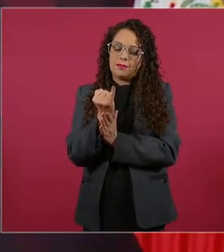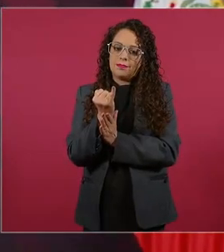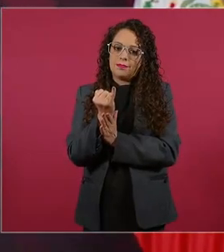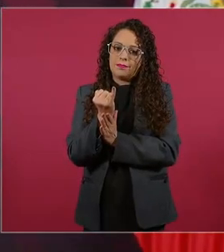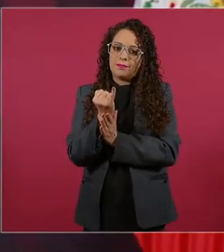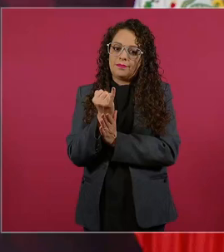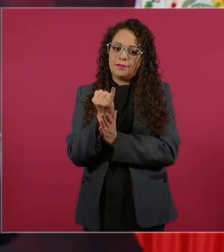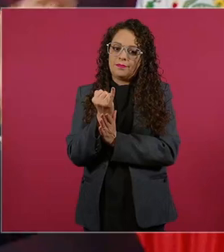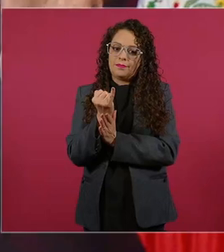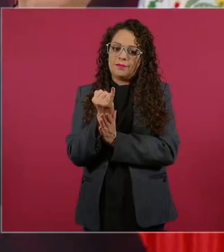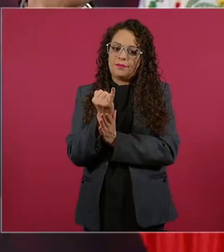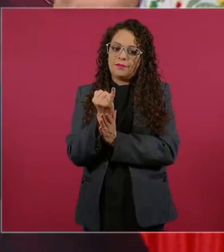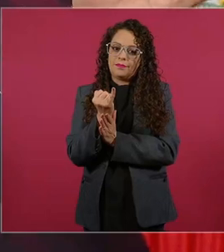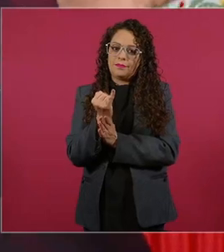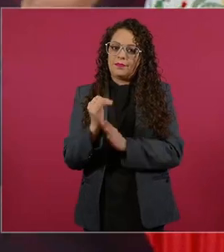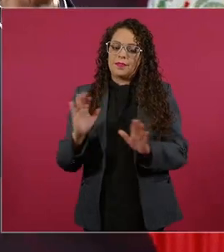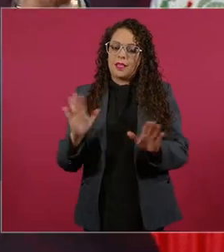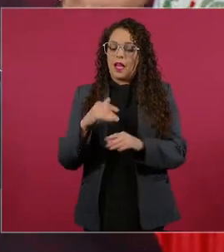si